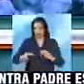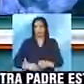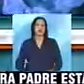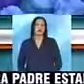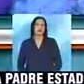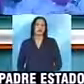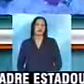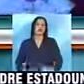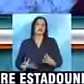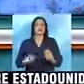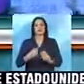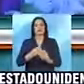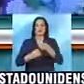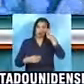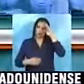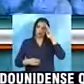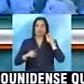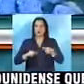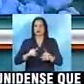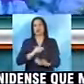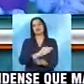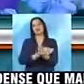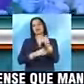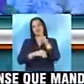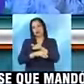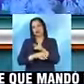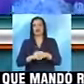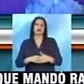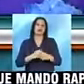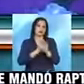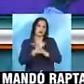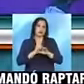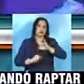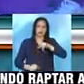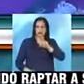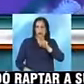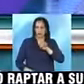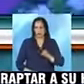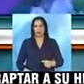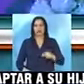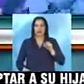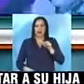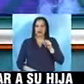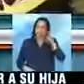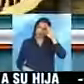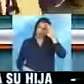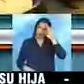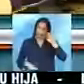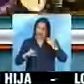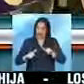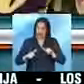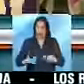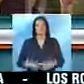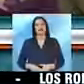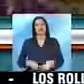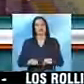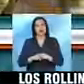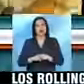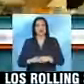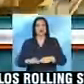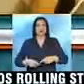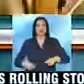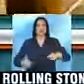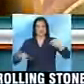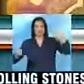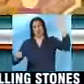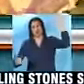pues también toda la noche en la puerta del jurado. Entonces ellos permanecen aquí también bajo el intenso sol, ¿no? Están